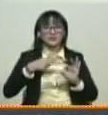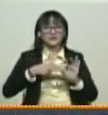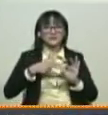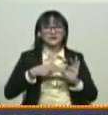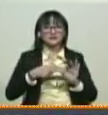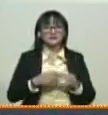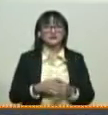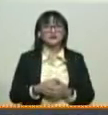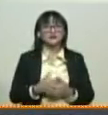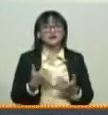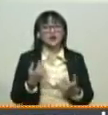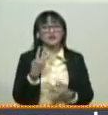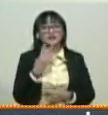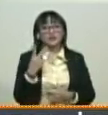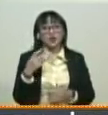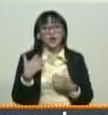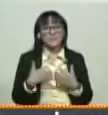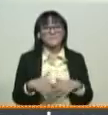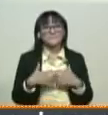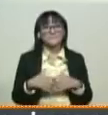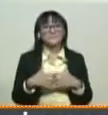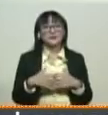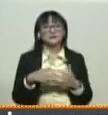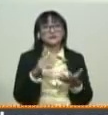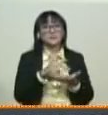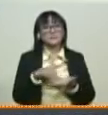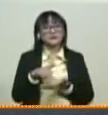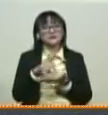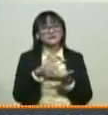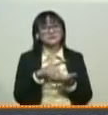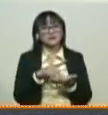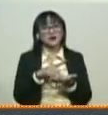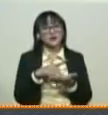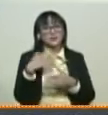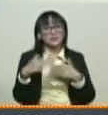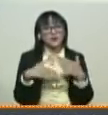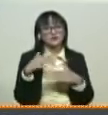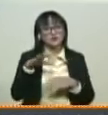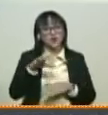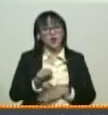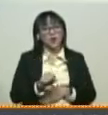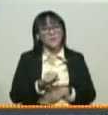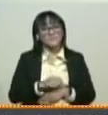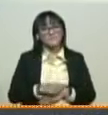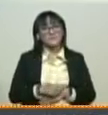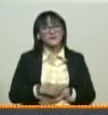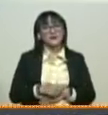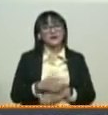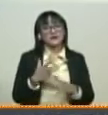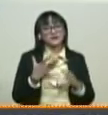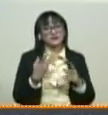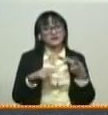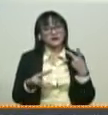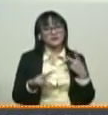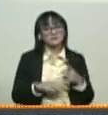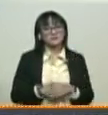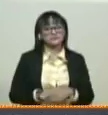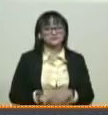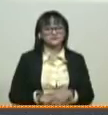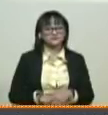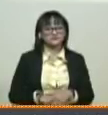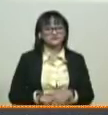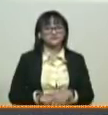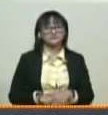hablando de 32 empresas que participaron de este esquema de proceso de compra viciado. Destacan entre ellas, por